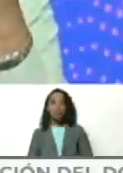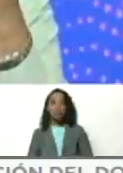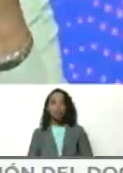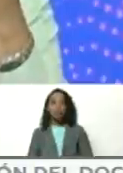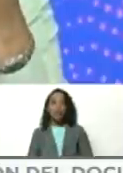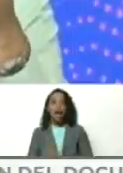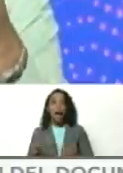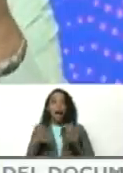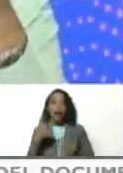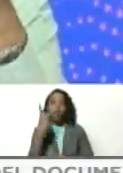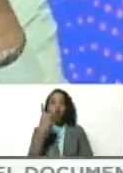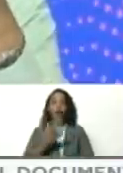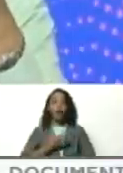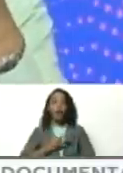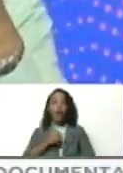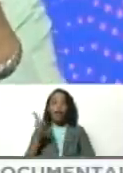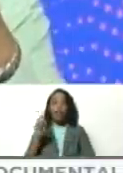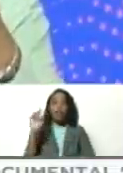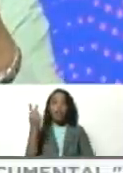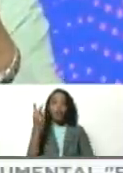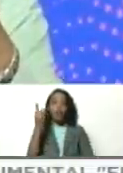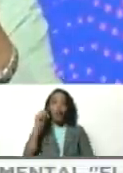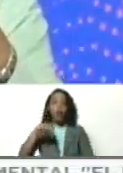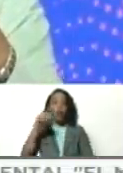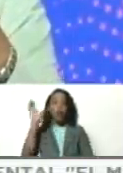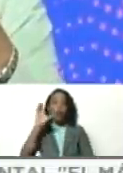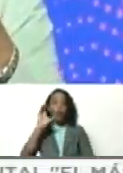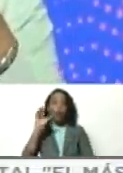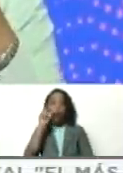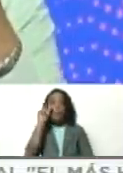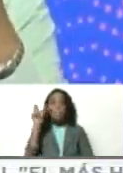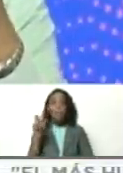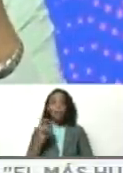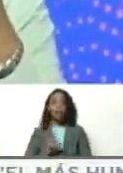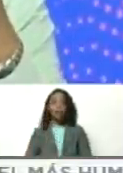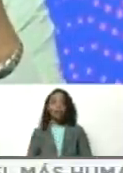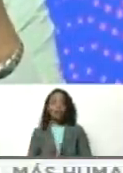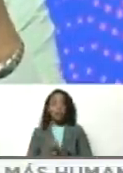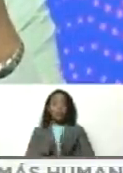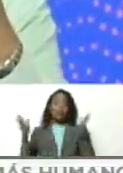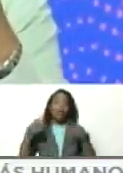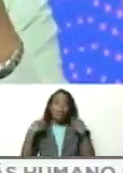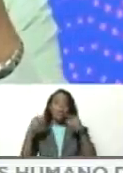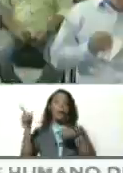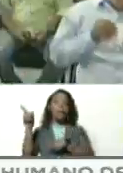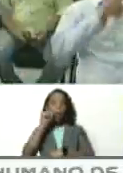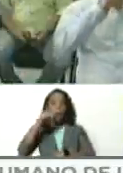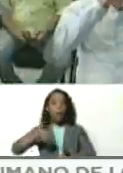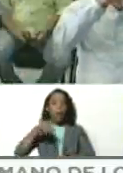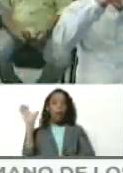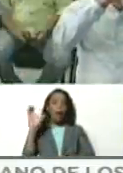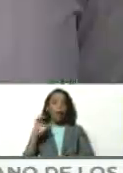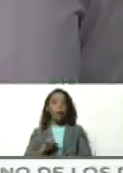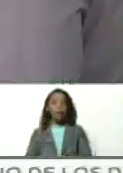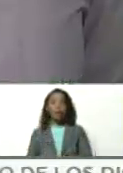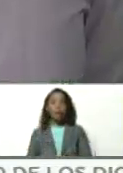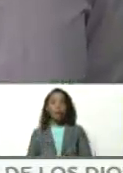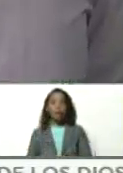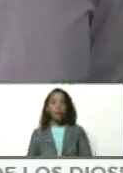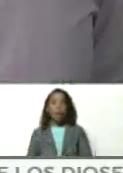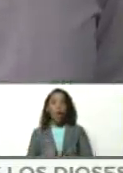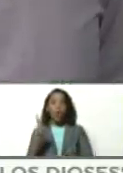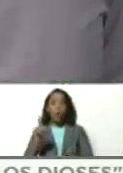Ganó 2 alcaldías y él llegó segundo en Caracas, Ecarri. Tremendo papel jugó Ecarri en Caracas. Con